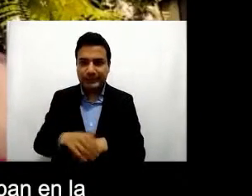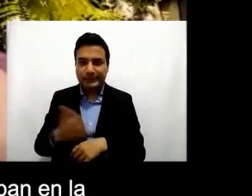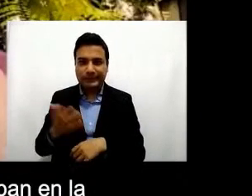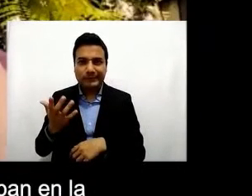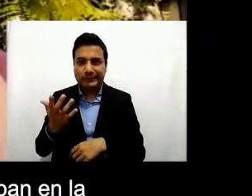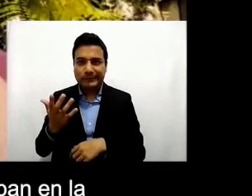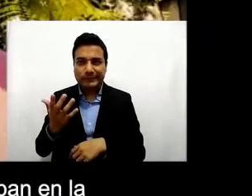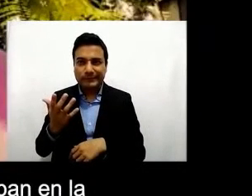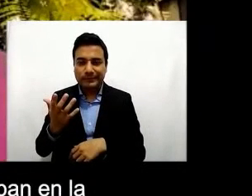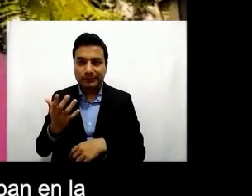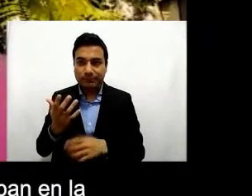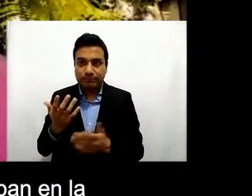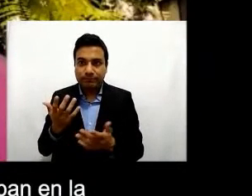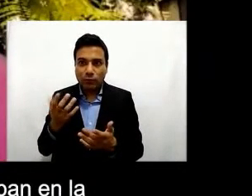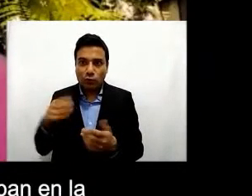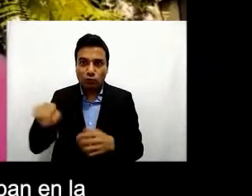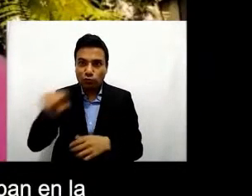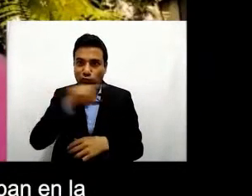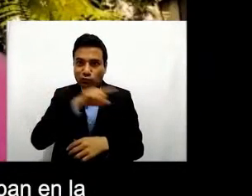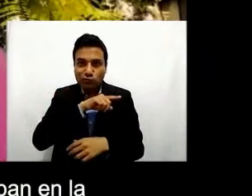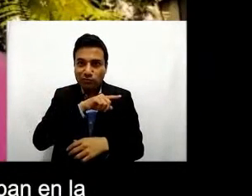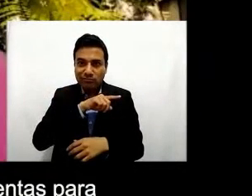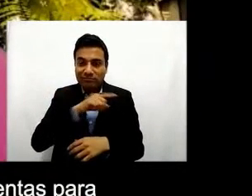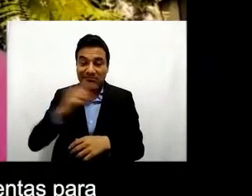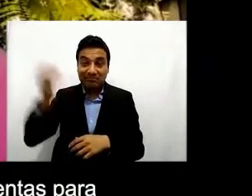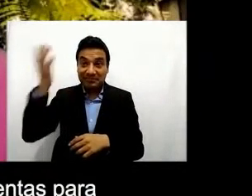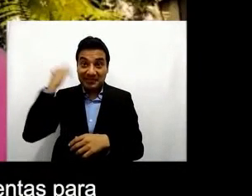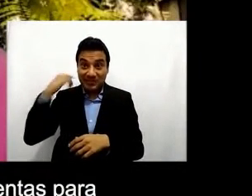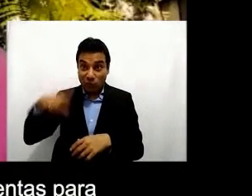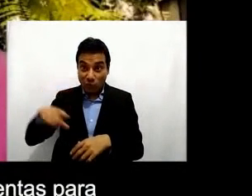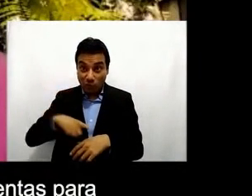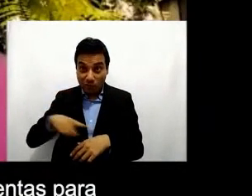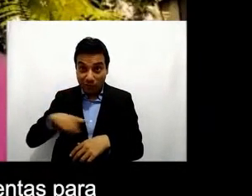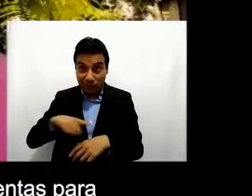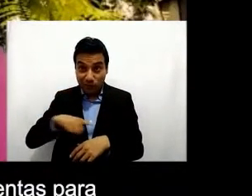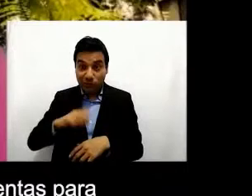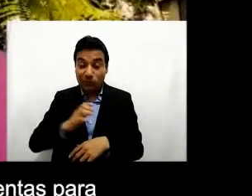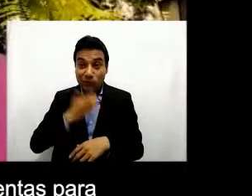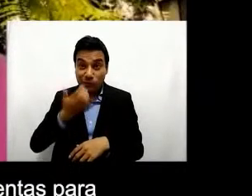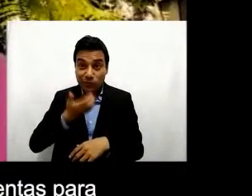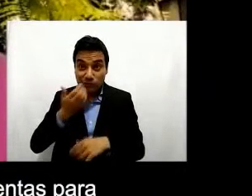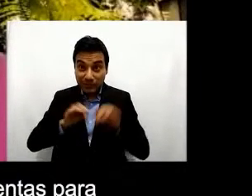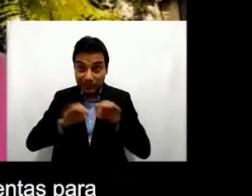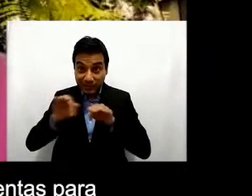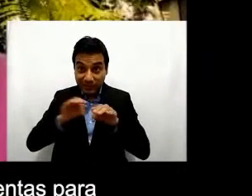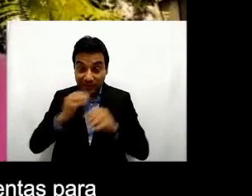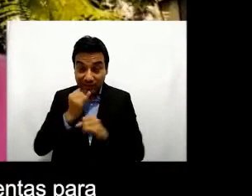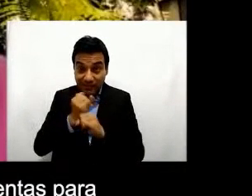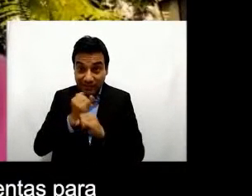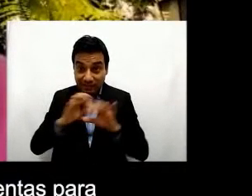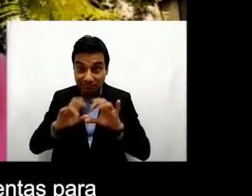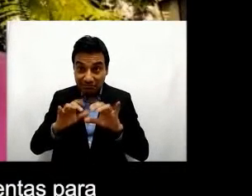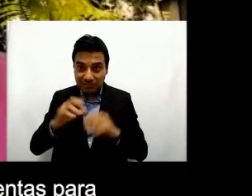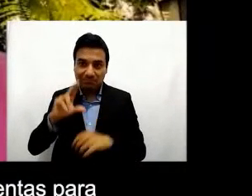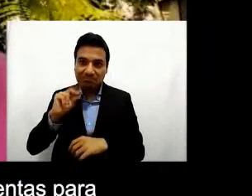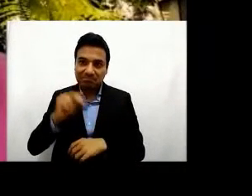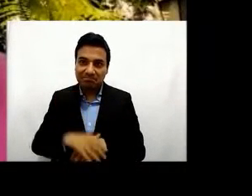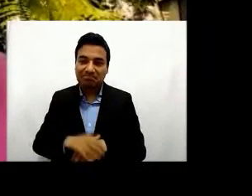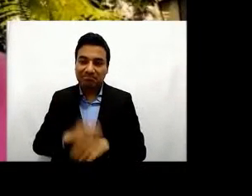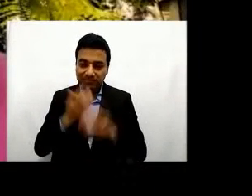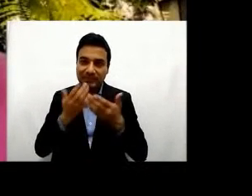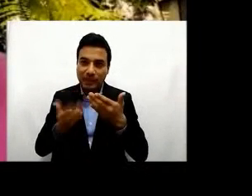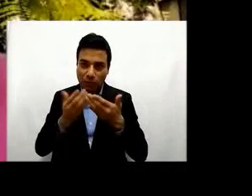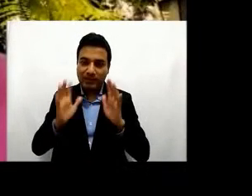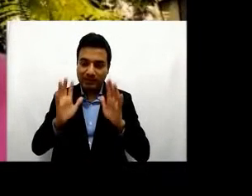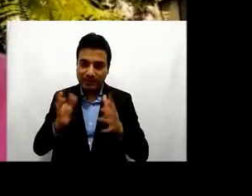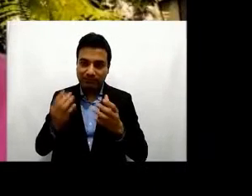que antes no se usaba en la administración pública, a lo mejor, pues ahora se empieza a utilizar más como herramientas para la construcción conjunta. Y por